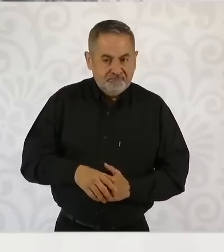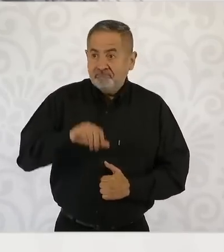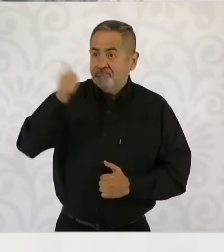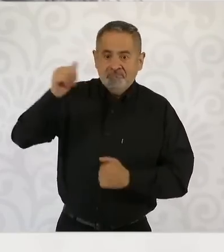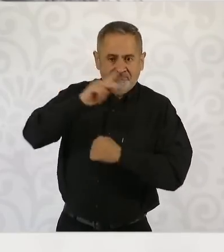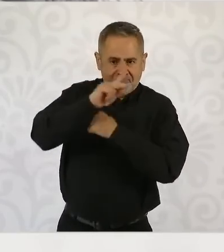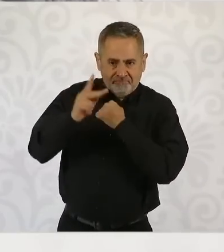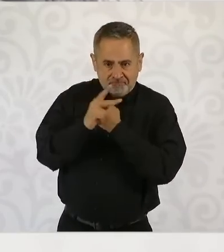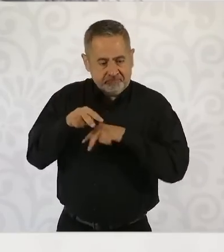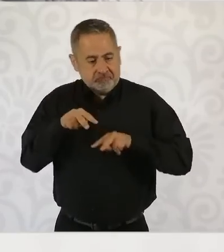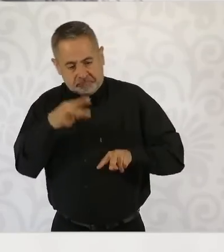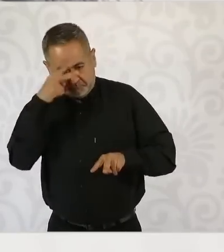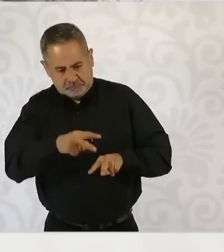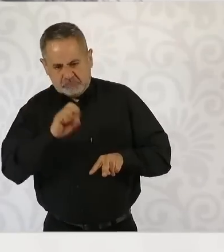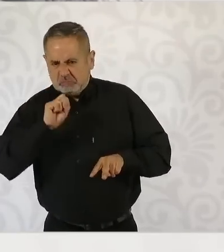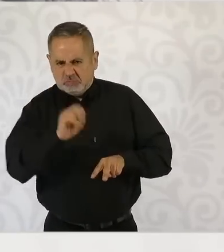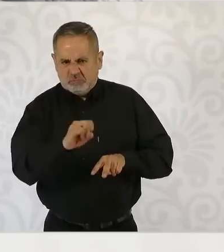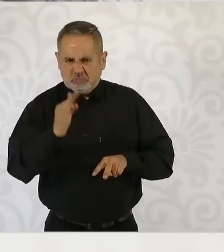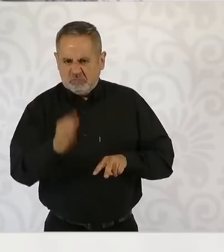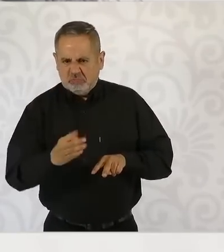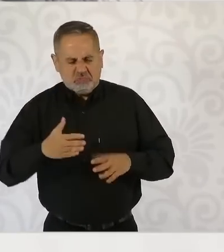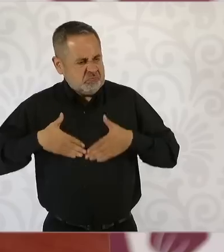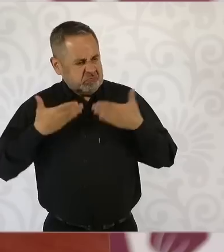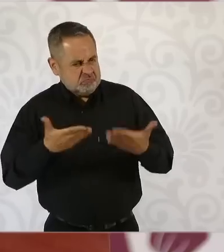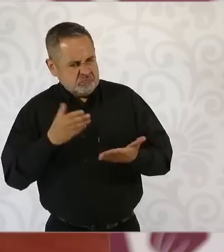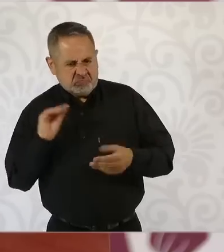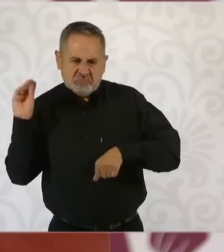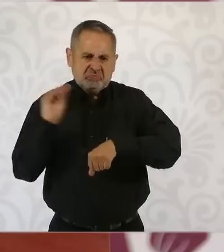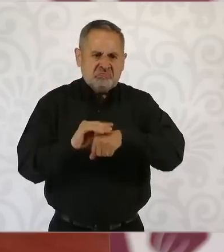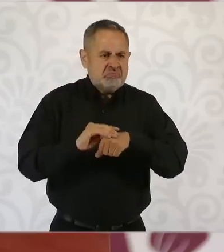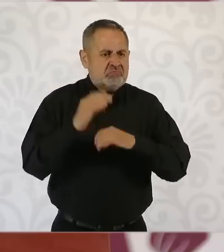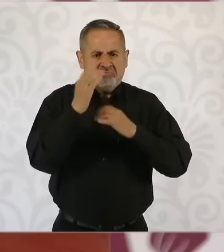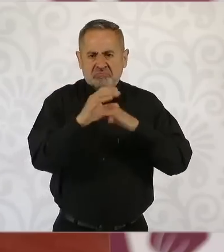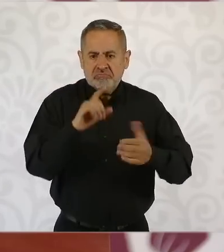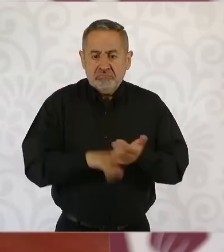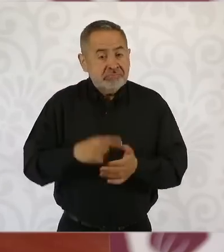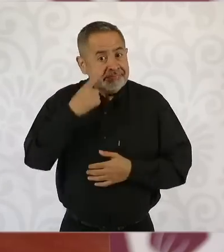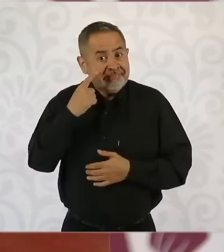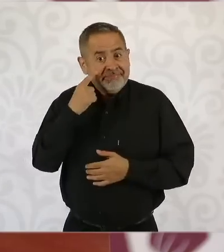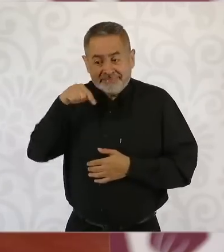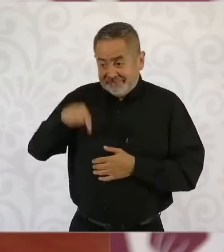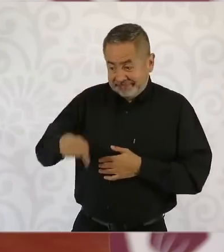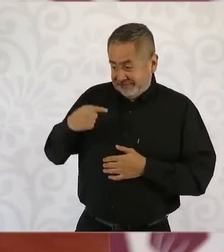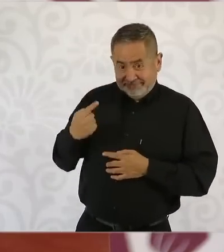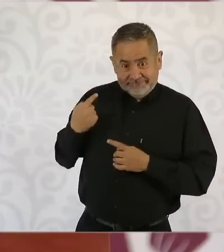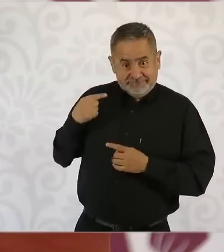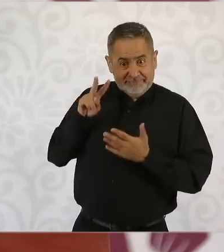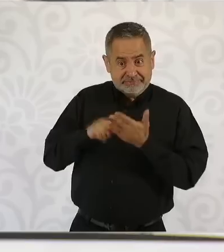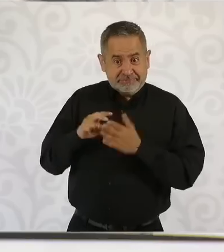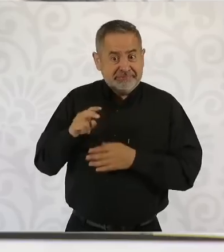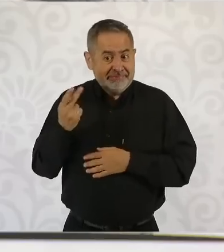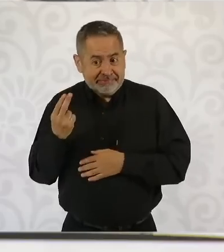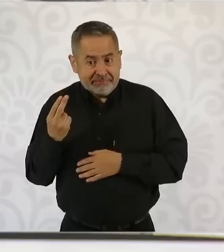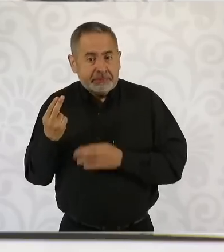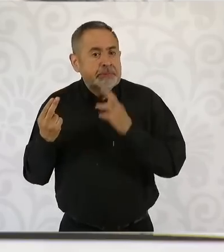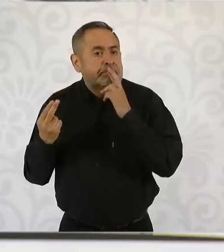en México en el primer trimestre fue mayor que la de 2024. Pues eso quiere decir